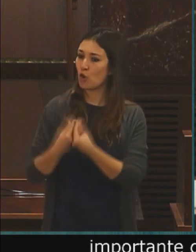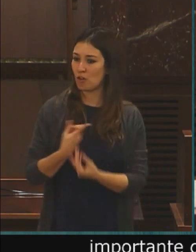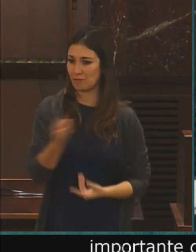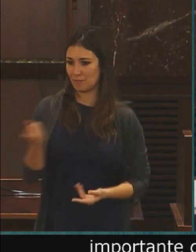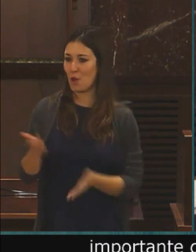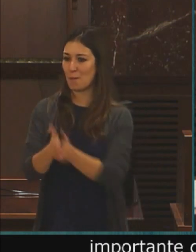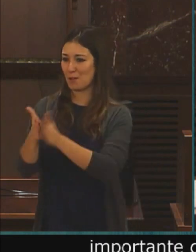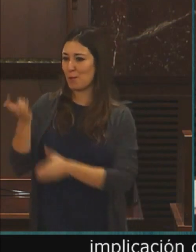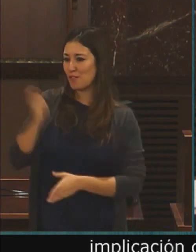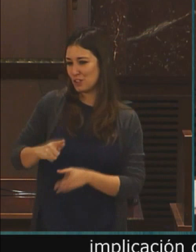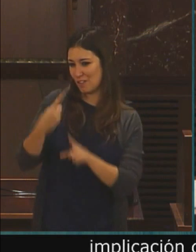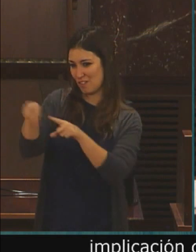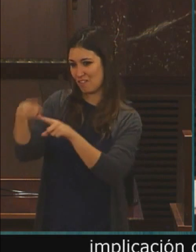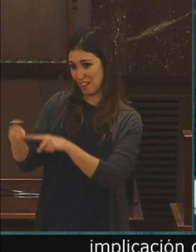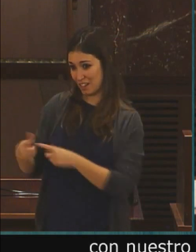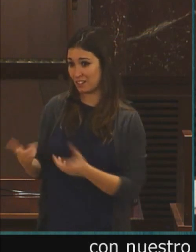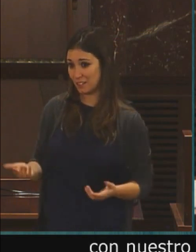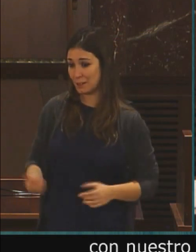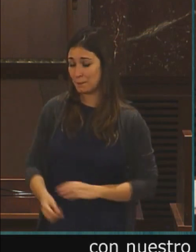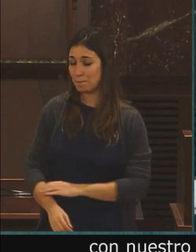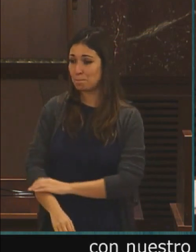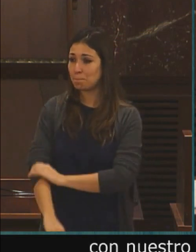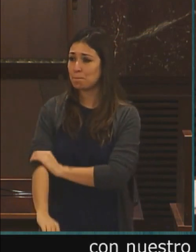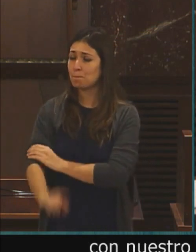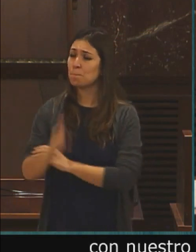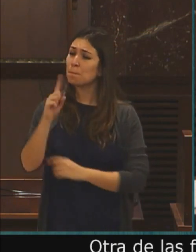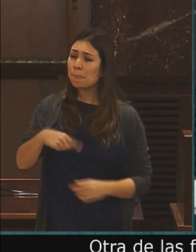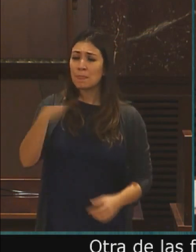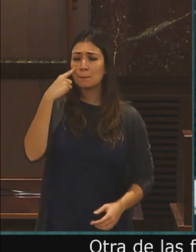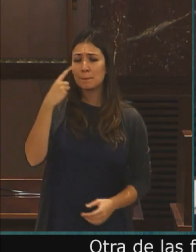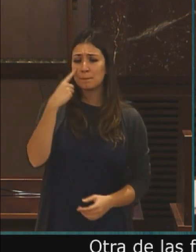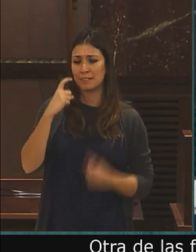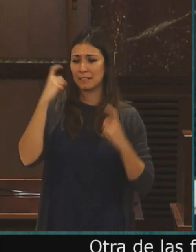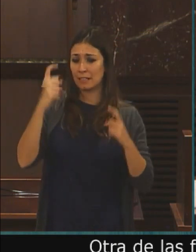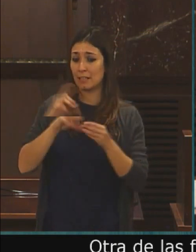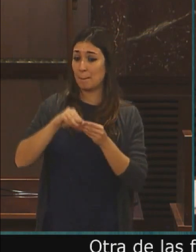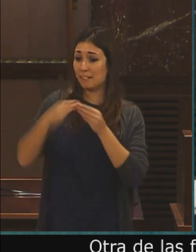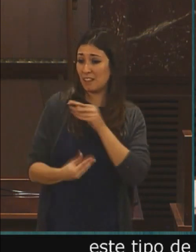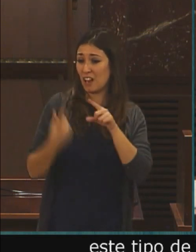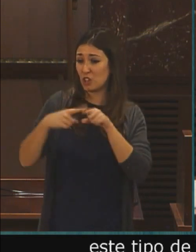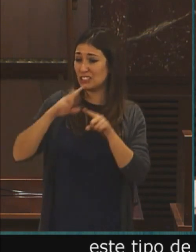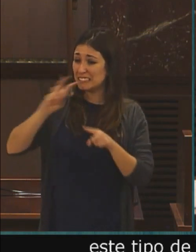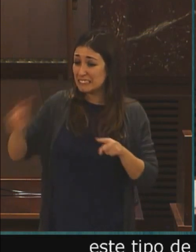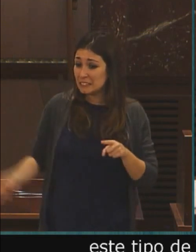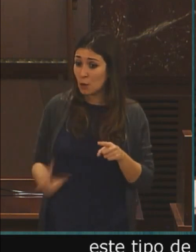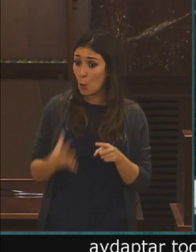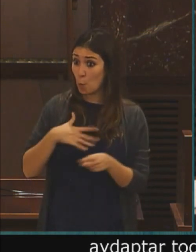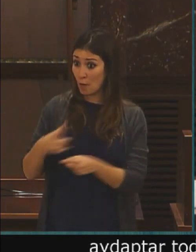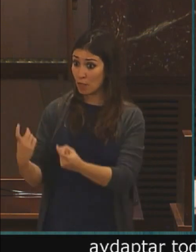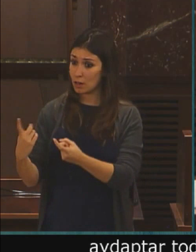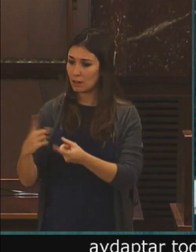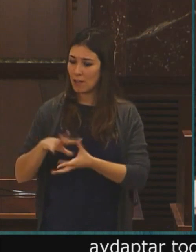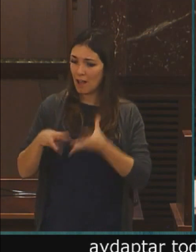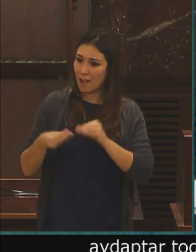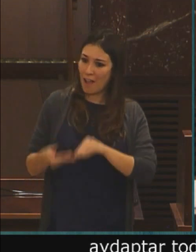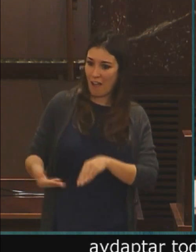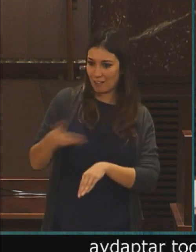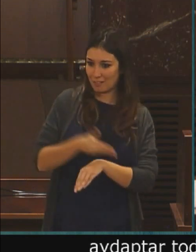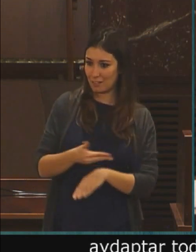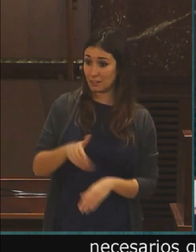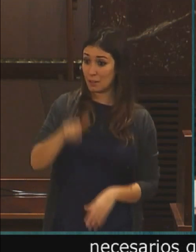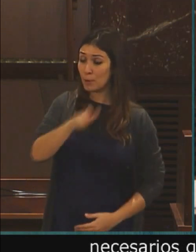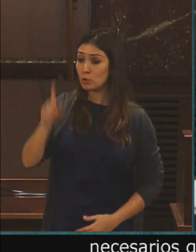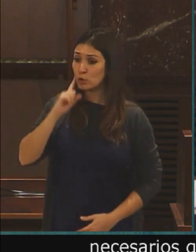Otra de las funciones del mediador en este tipo de centros es realizar y adaptar todos los materiales necesarios que pueda necesitar el usuario. Las